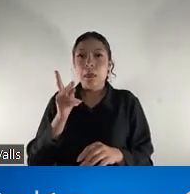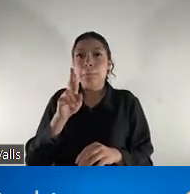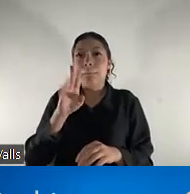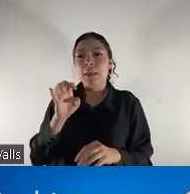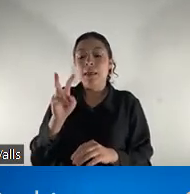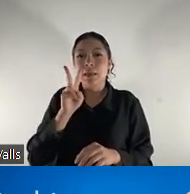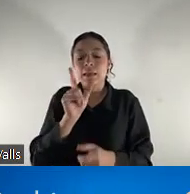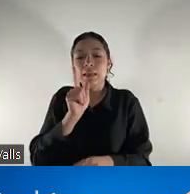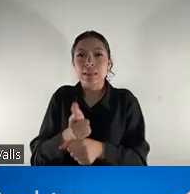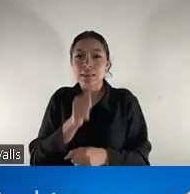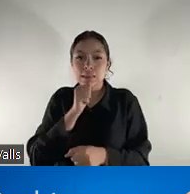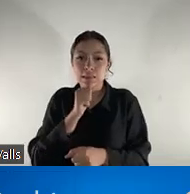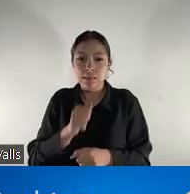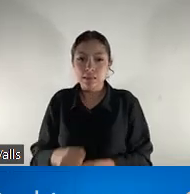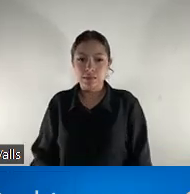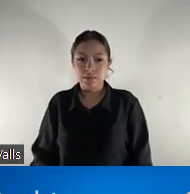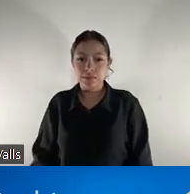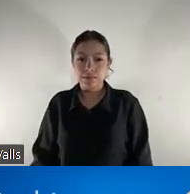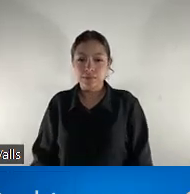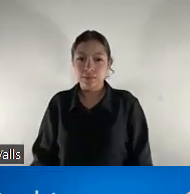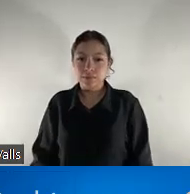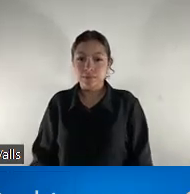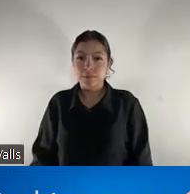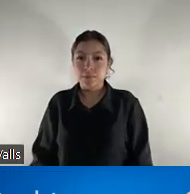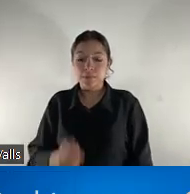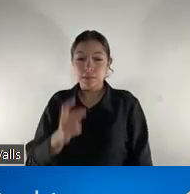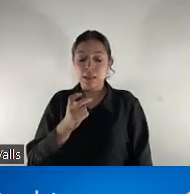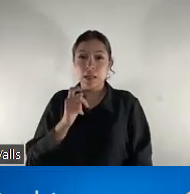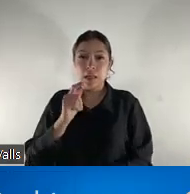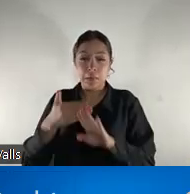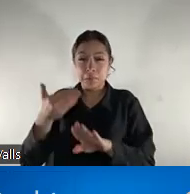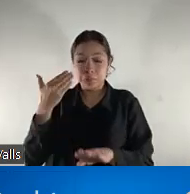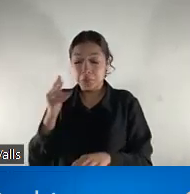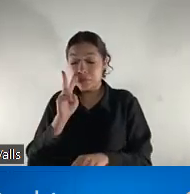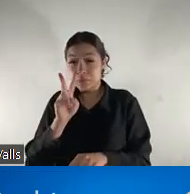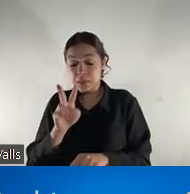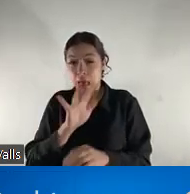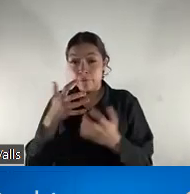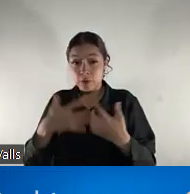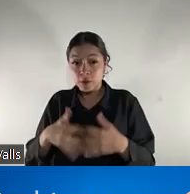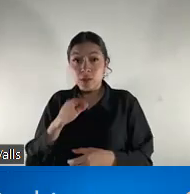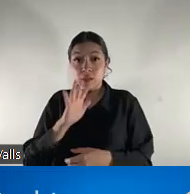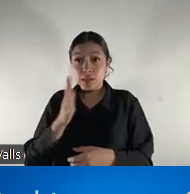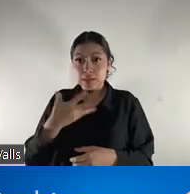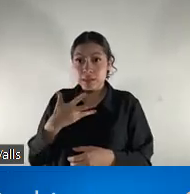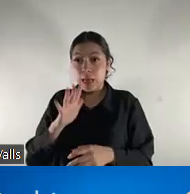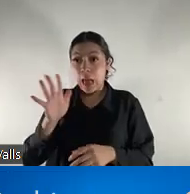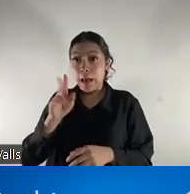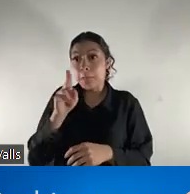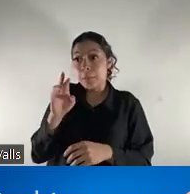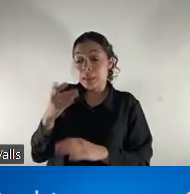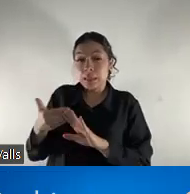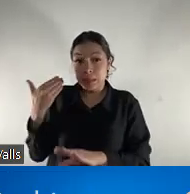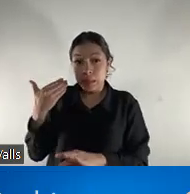Ambas rutas se integra el diagnóstico funcional, si ya tiene un diagnóstico previamente